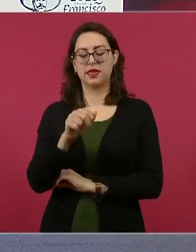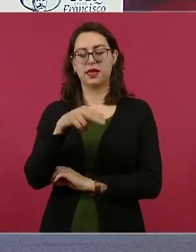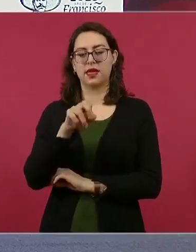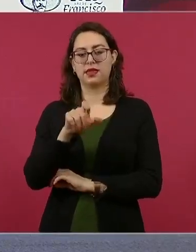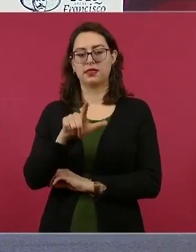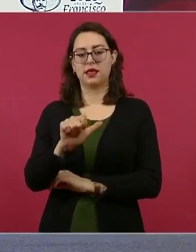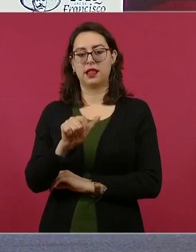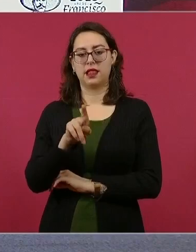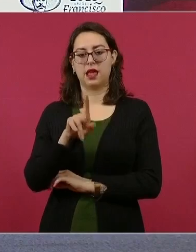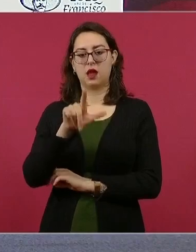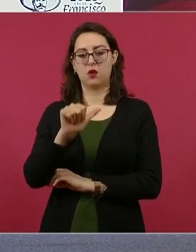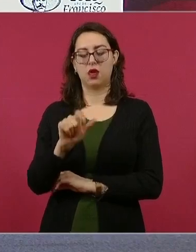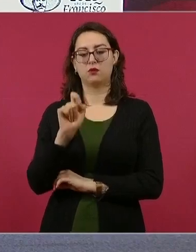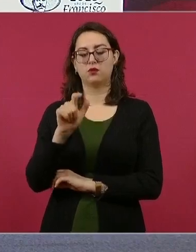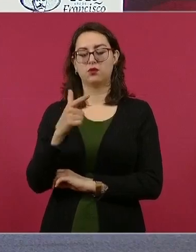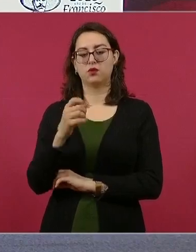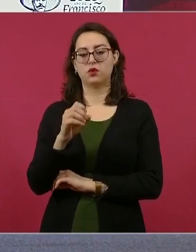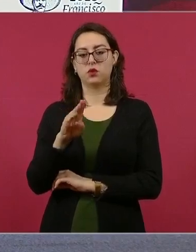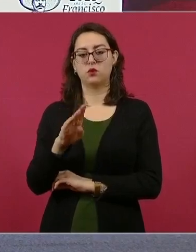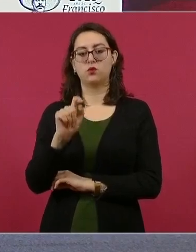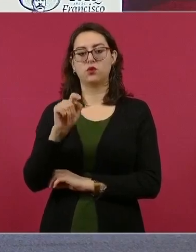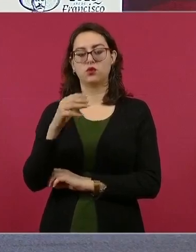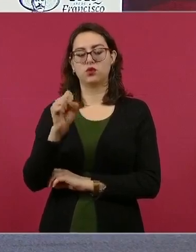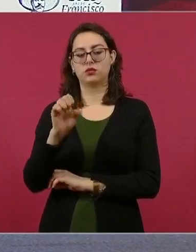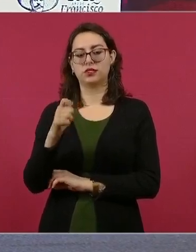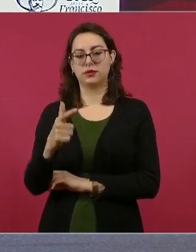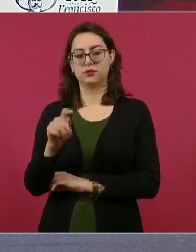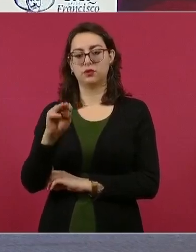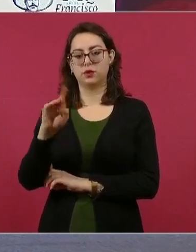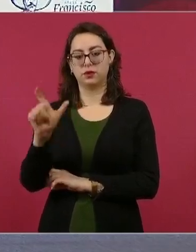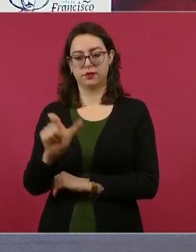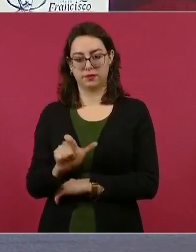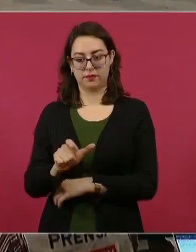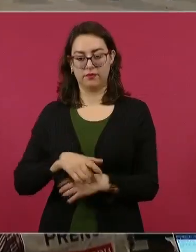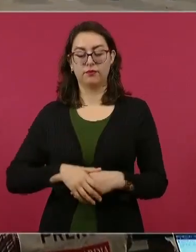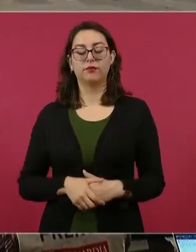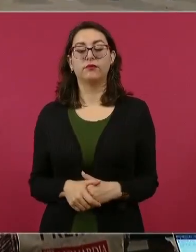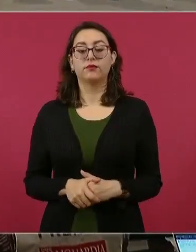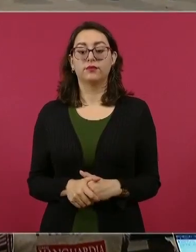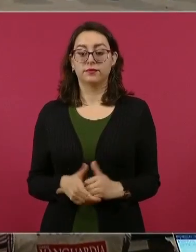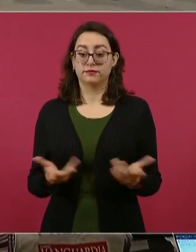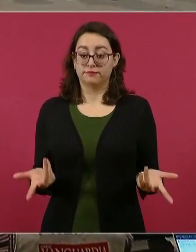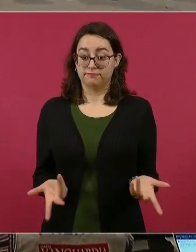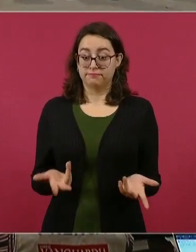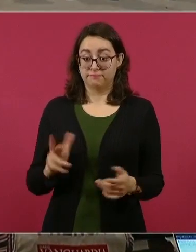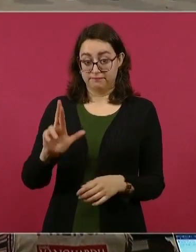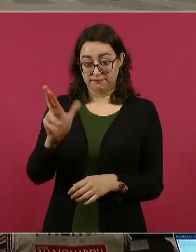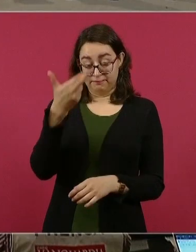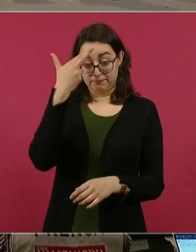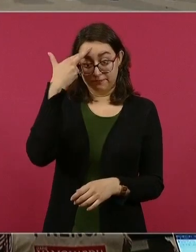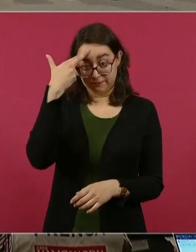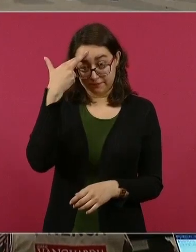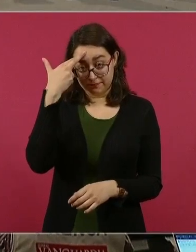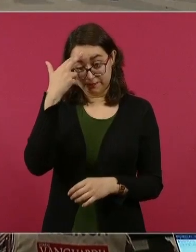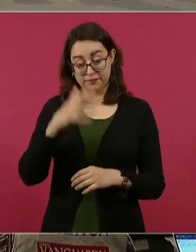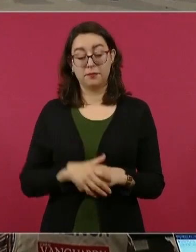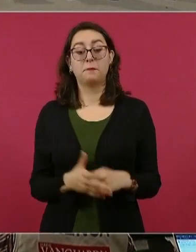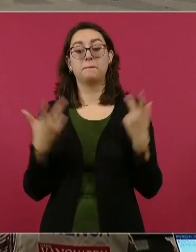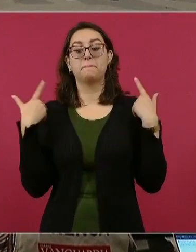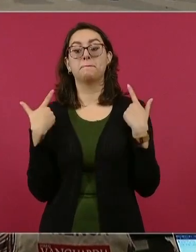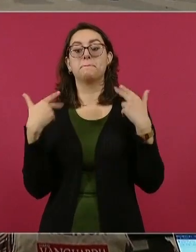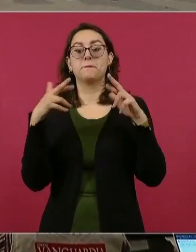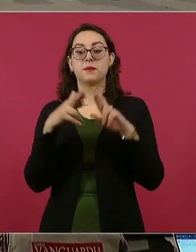estrategiaenelaula.c.gob.mx. Es muy importante. Y decirles, recordarles, maestras, maestros, de 3 a 5